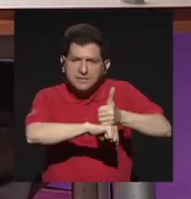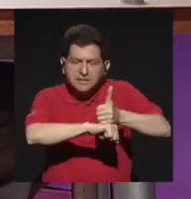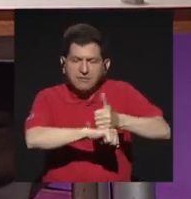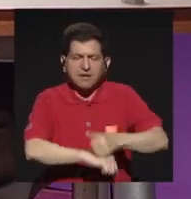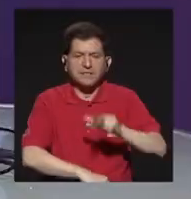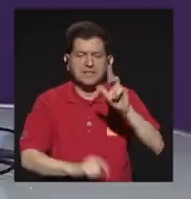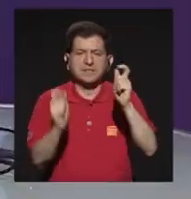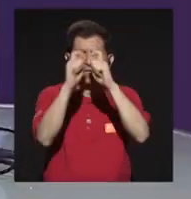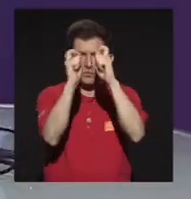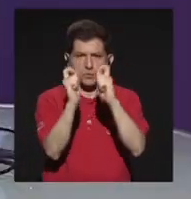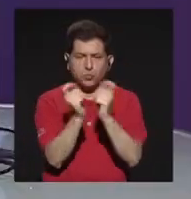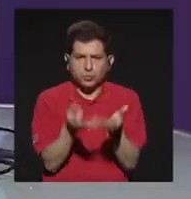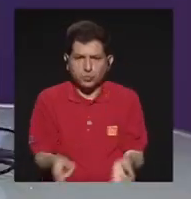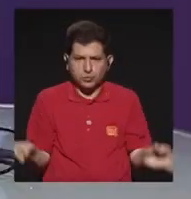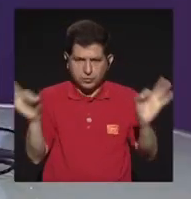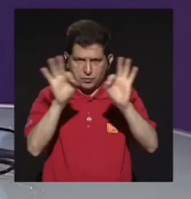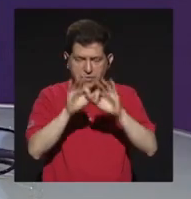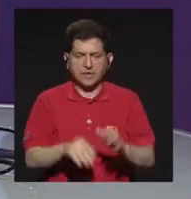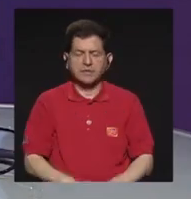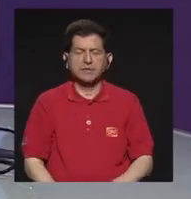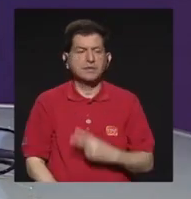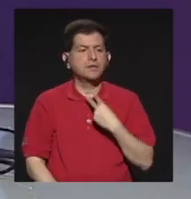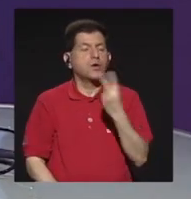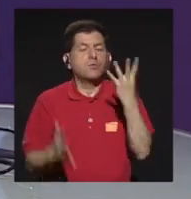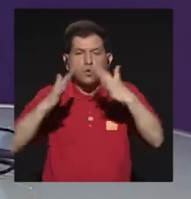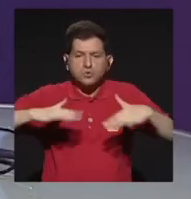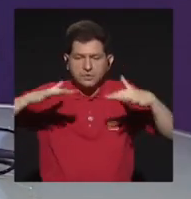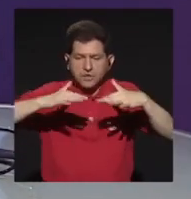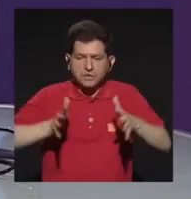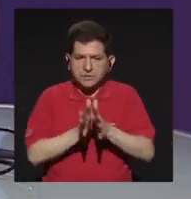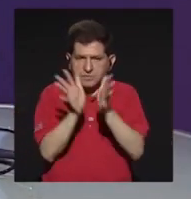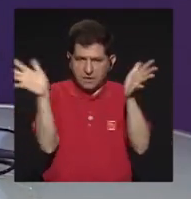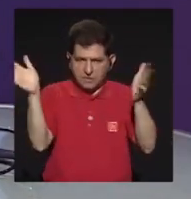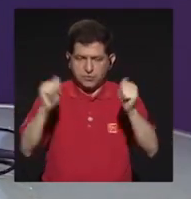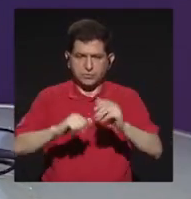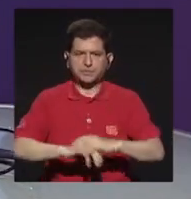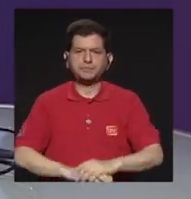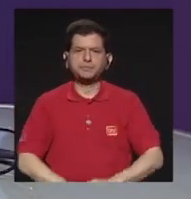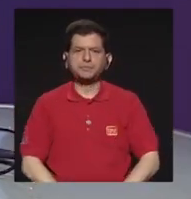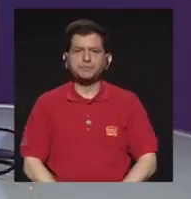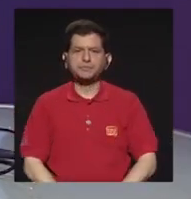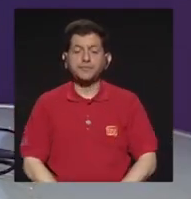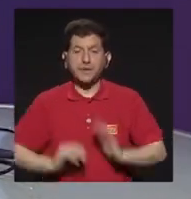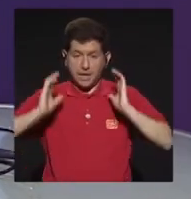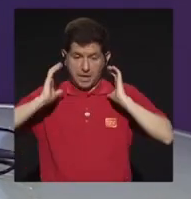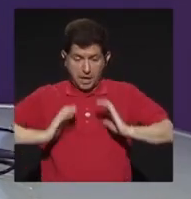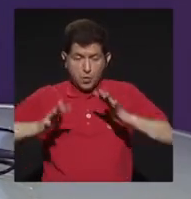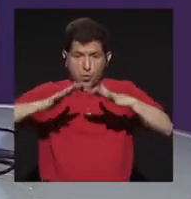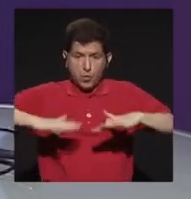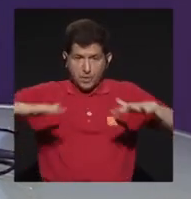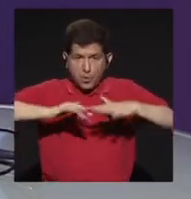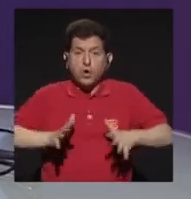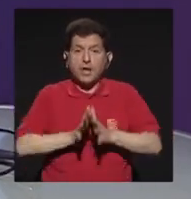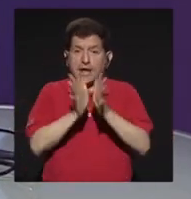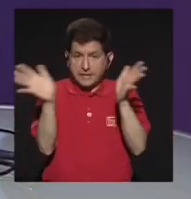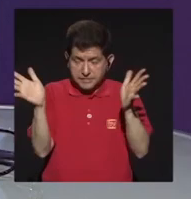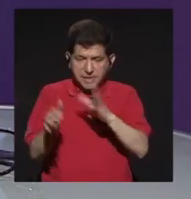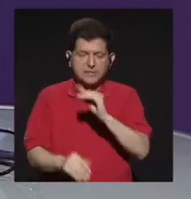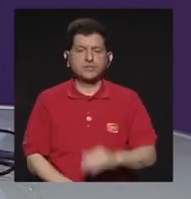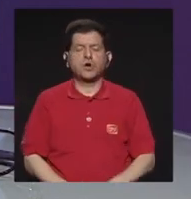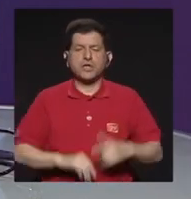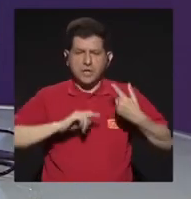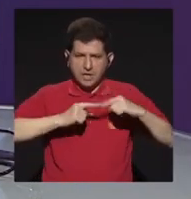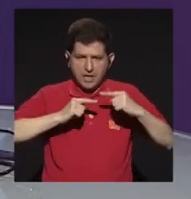puntos muy importantes la voz en el espacio público el cuerpo en el espacio público y el